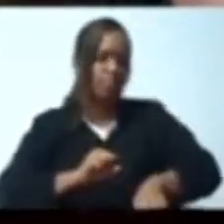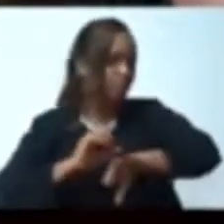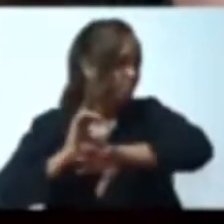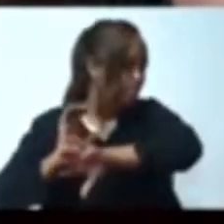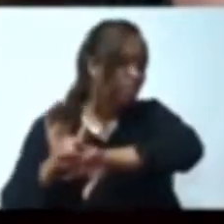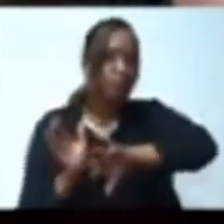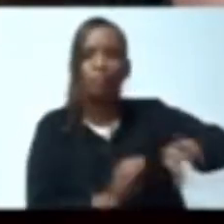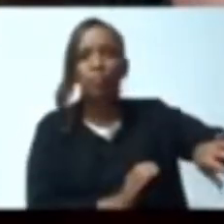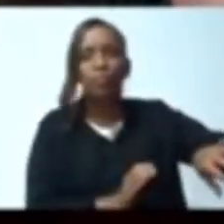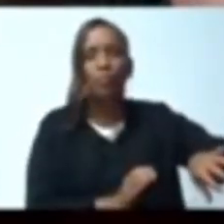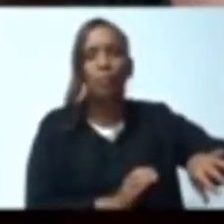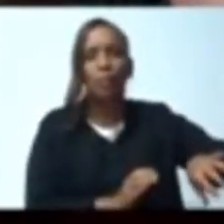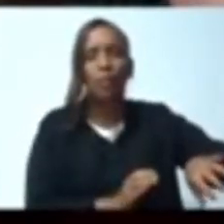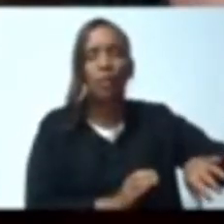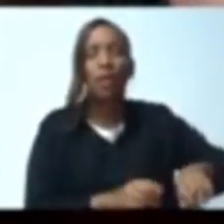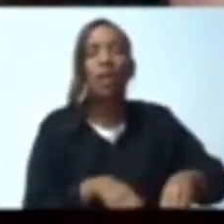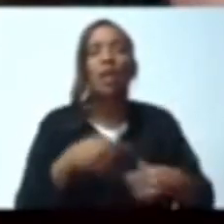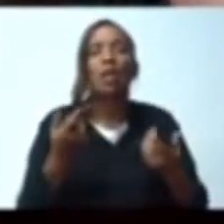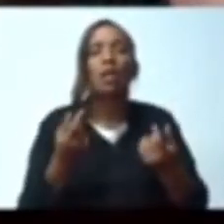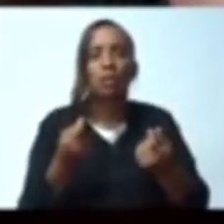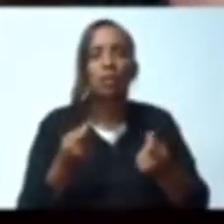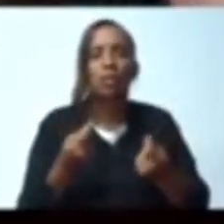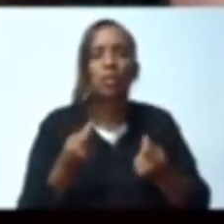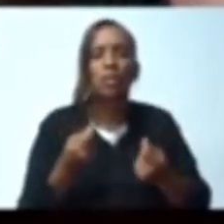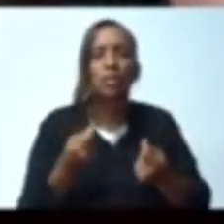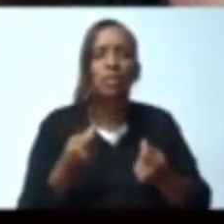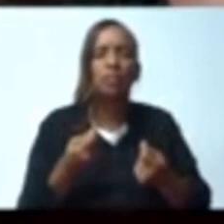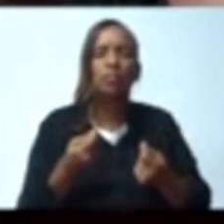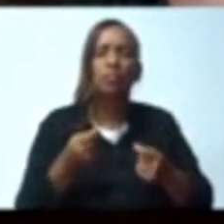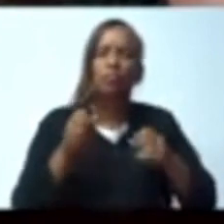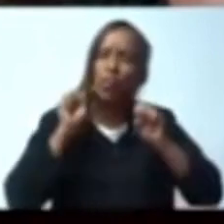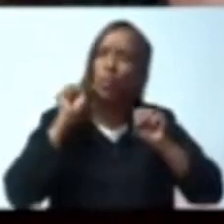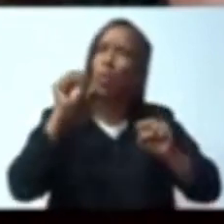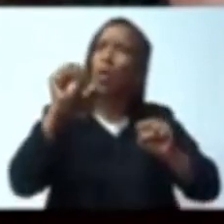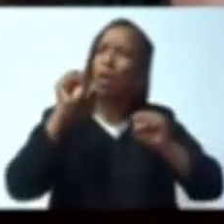surge Camaño, y justamente